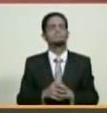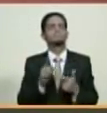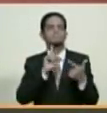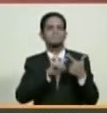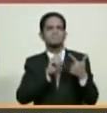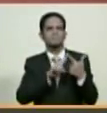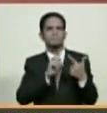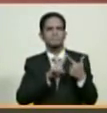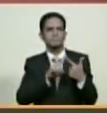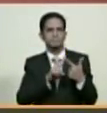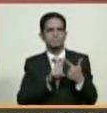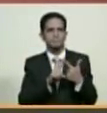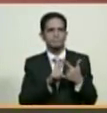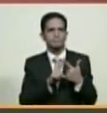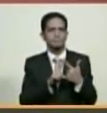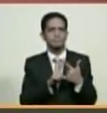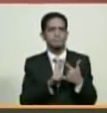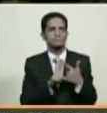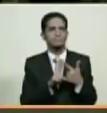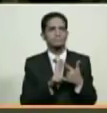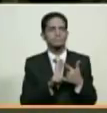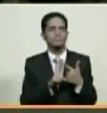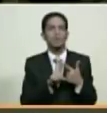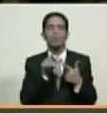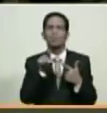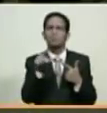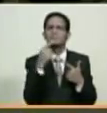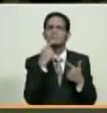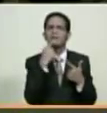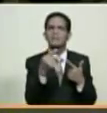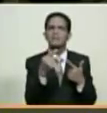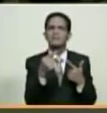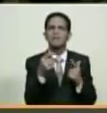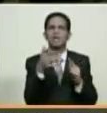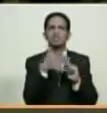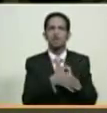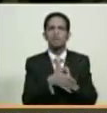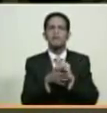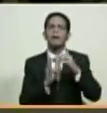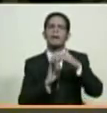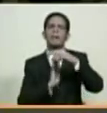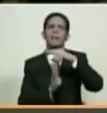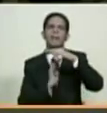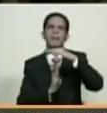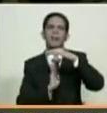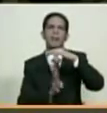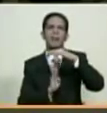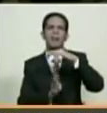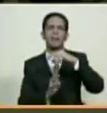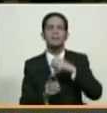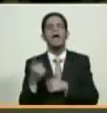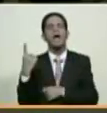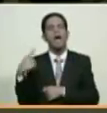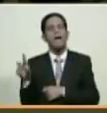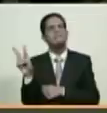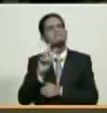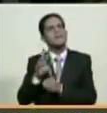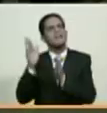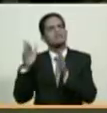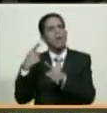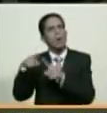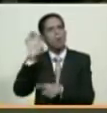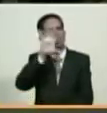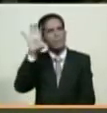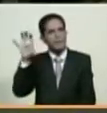preguntas. No. También sobre usted lo que ha mencionado sobre la situación migratoria que hay con los venezolanos en el exterior.